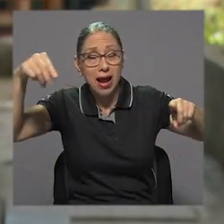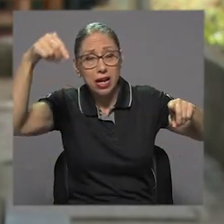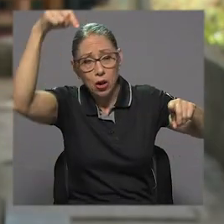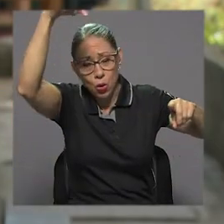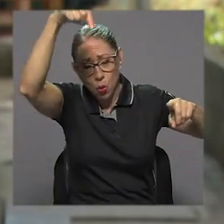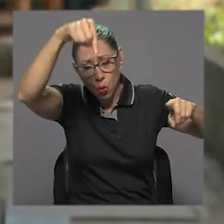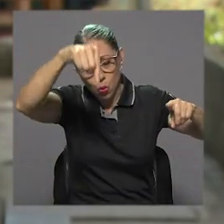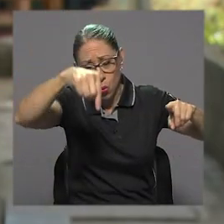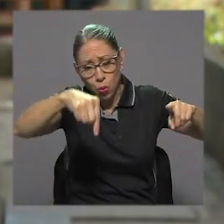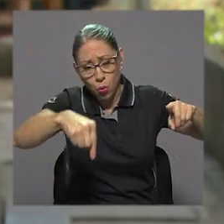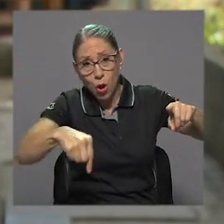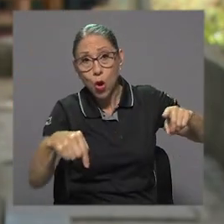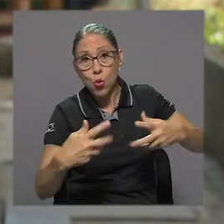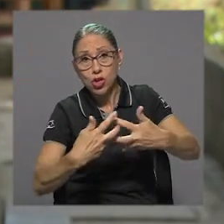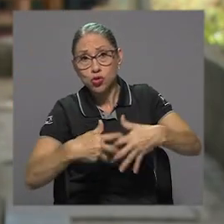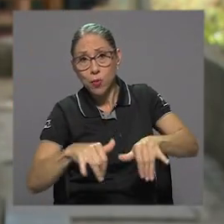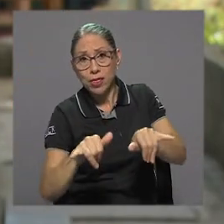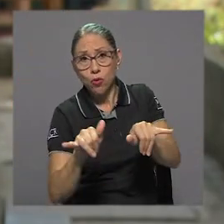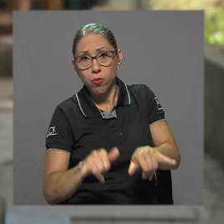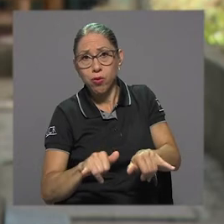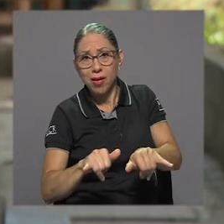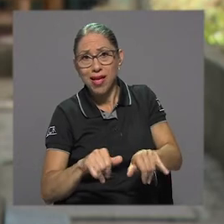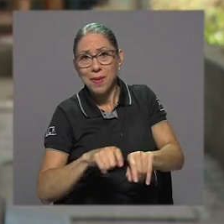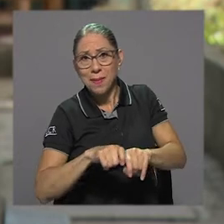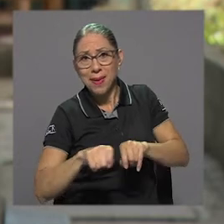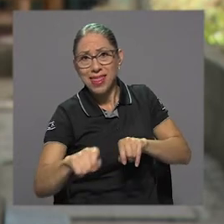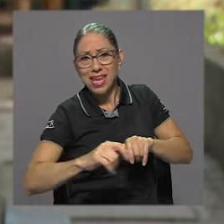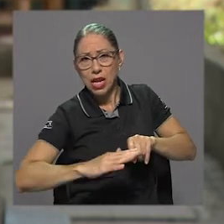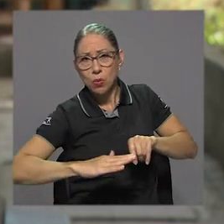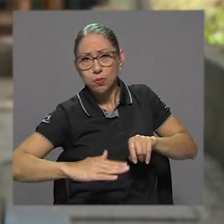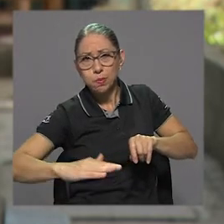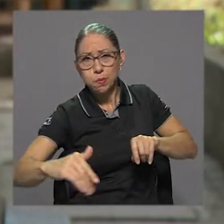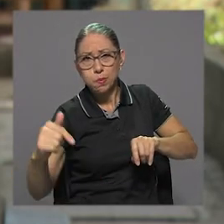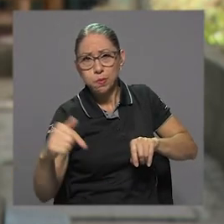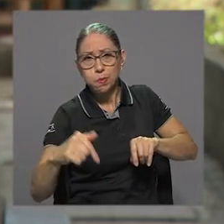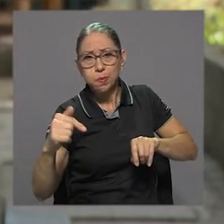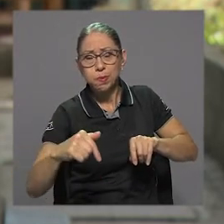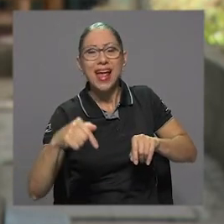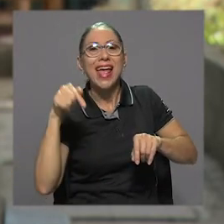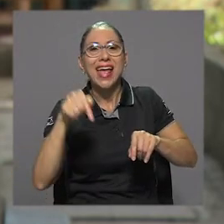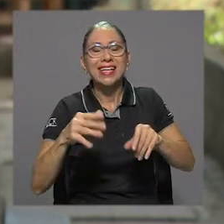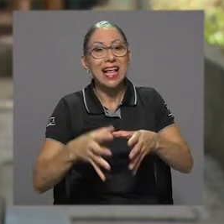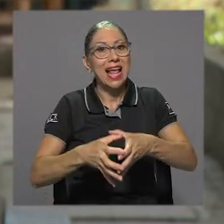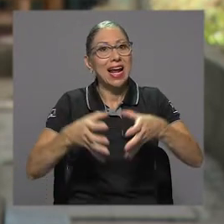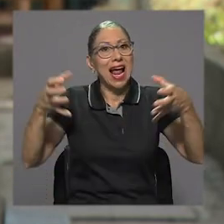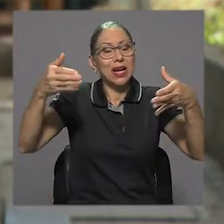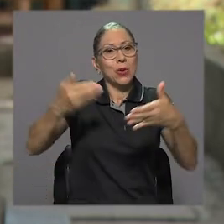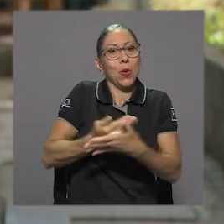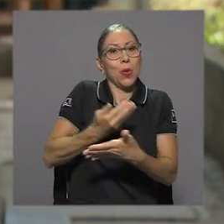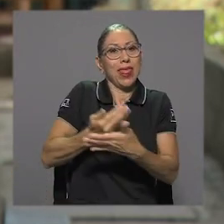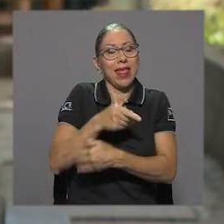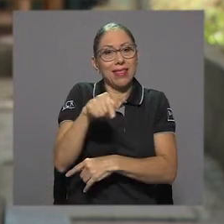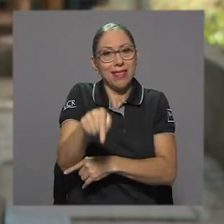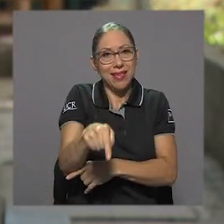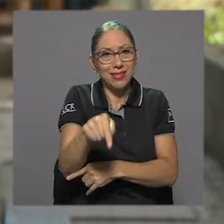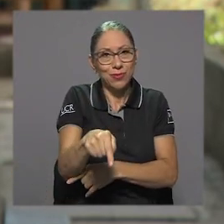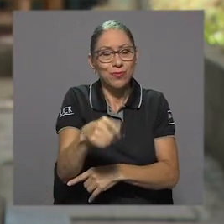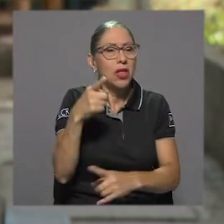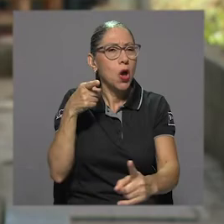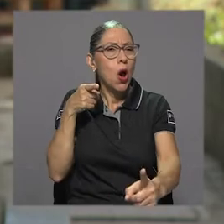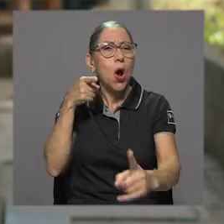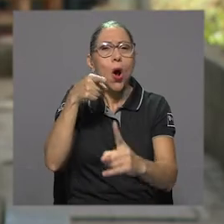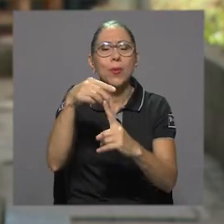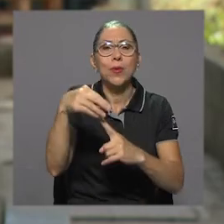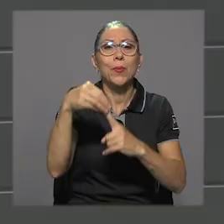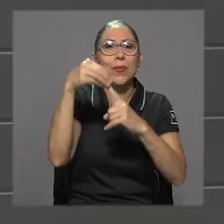un instrumento en el fondo del mar que lo que hace es medir directamente en el fondo marino. Y esa fue como la gran